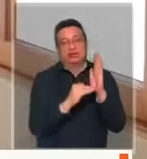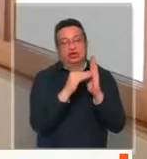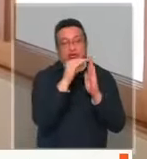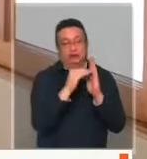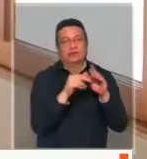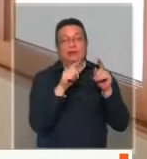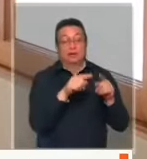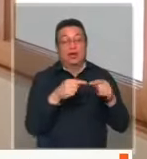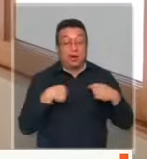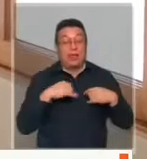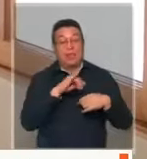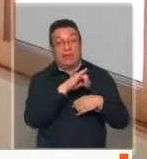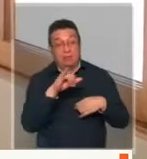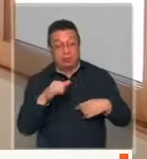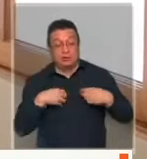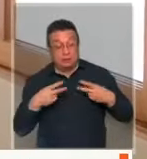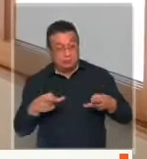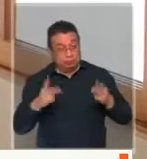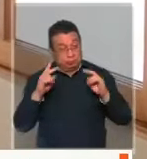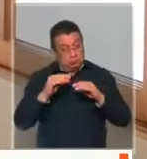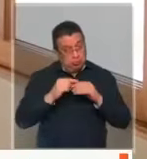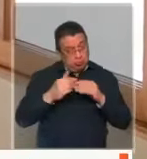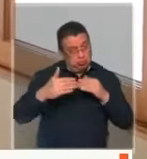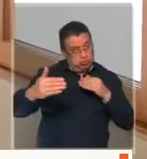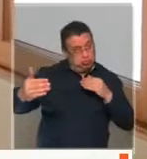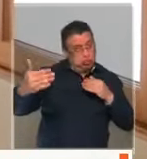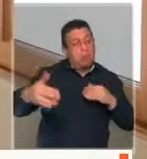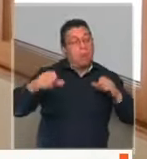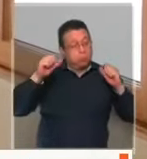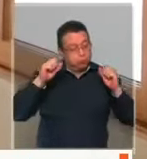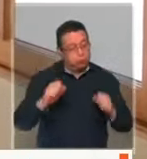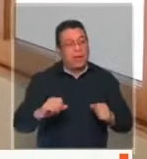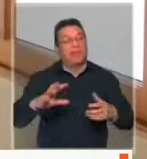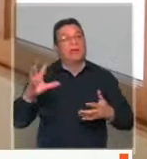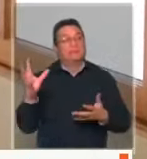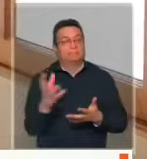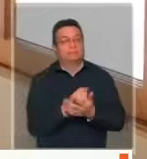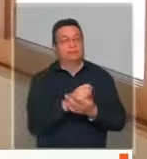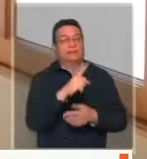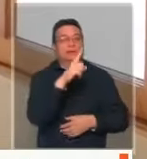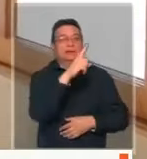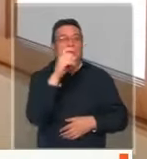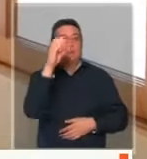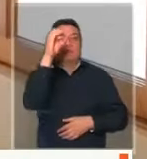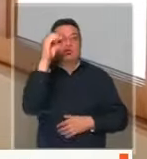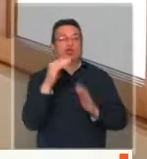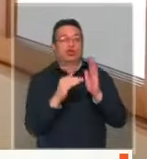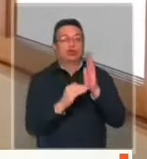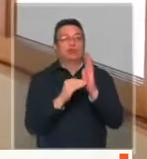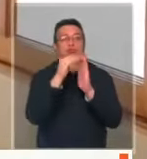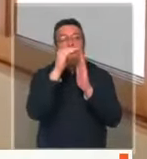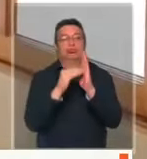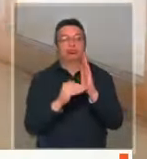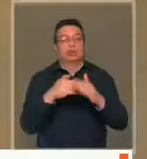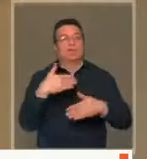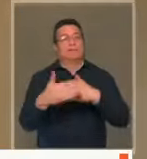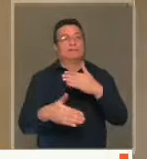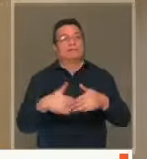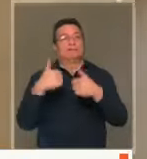cual nos permitirá en un mediano plazo poder contar con la totalidad de nuestros ascensores